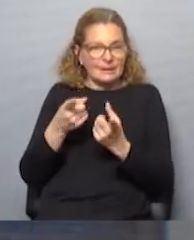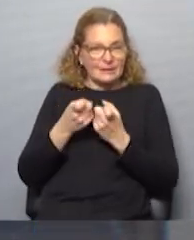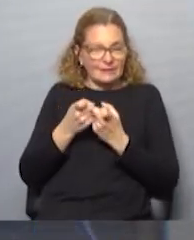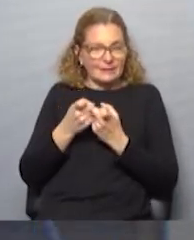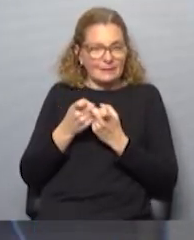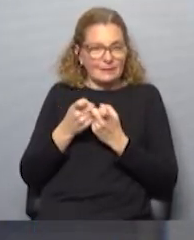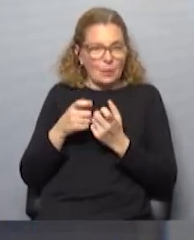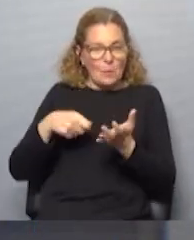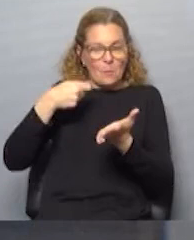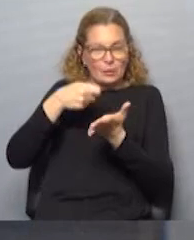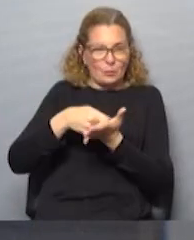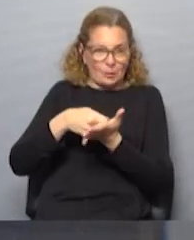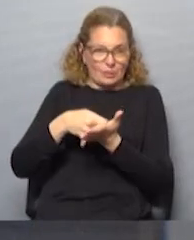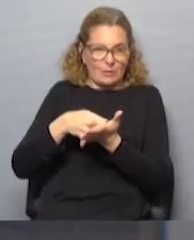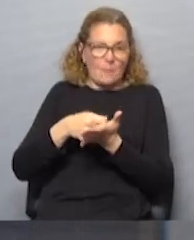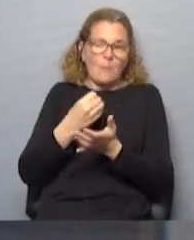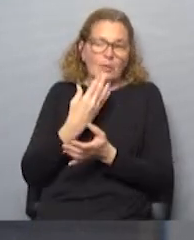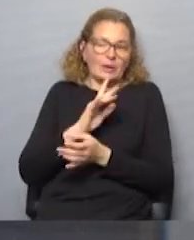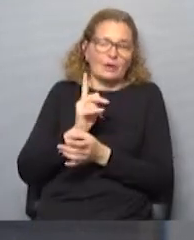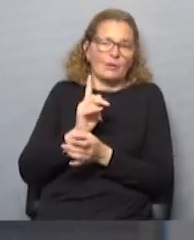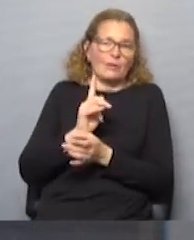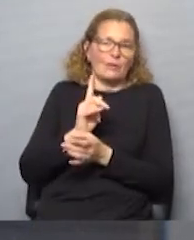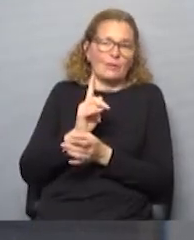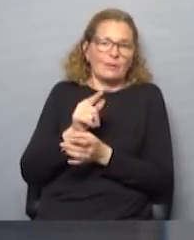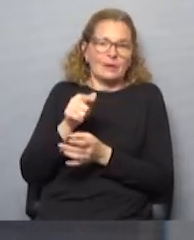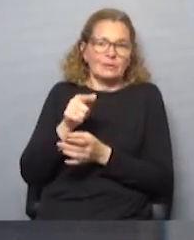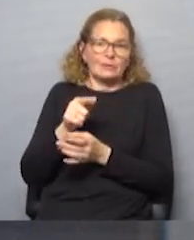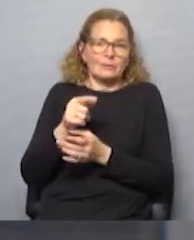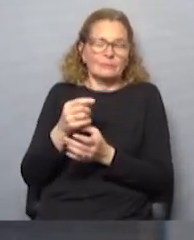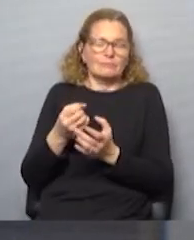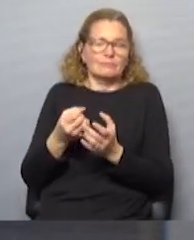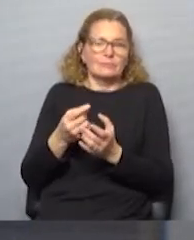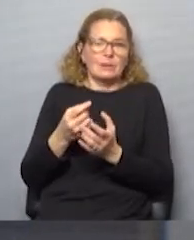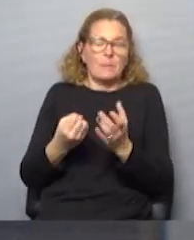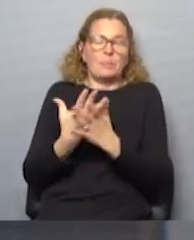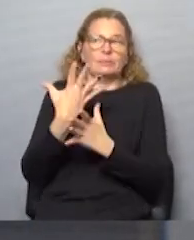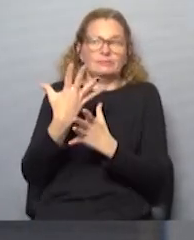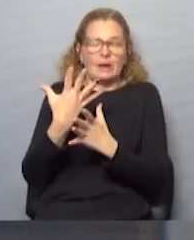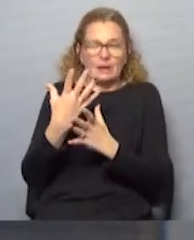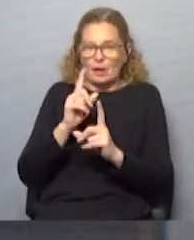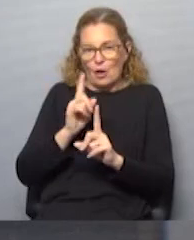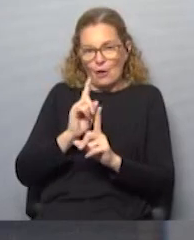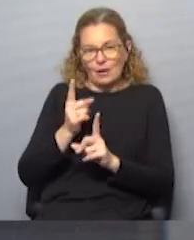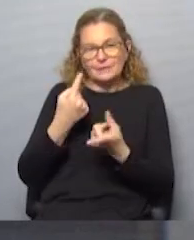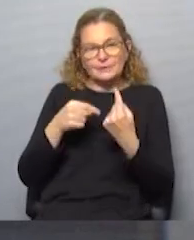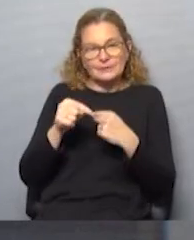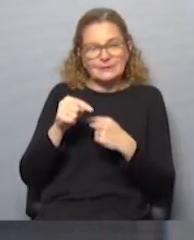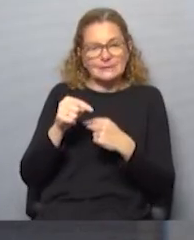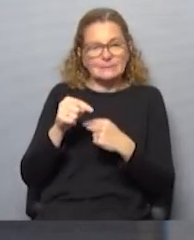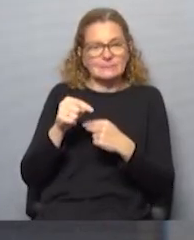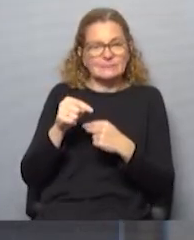digamos de un presupuesto asignado porque no ocurre digamos por por arte de magia por supuesto entonces